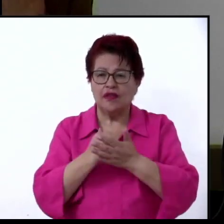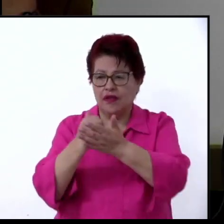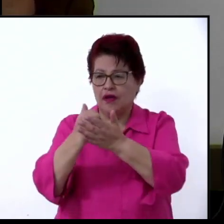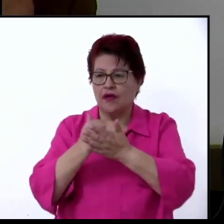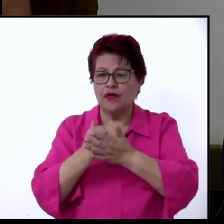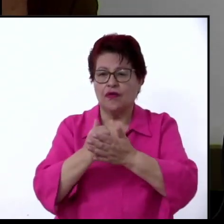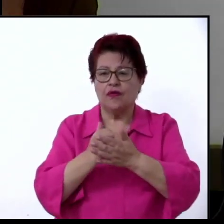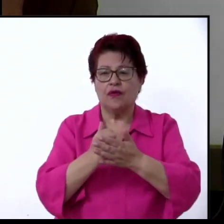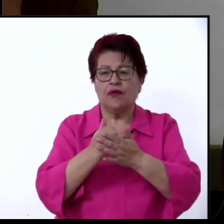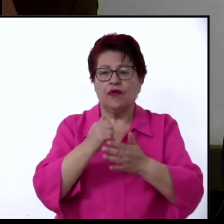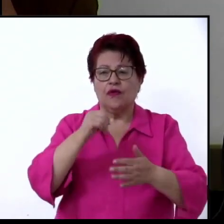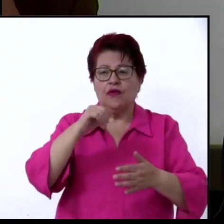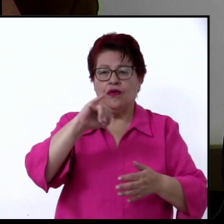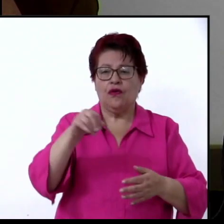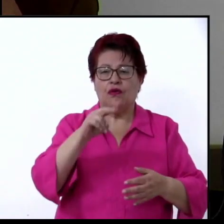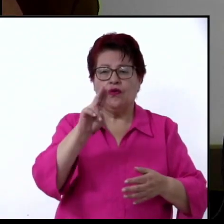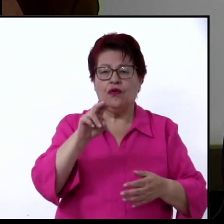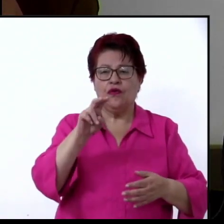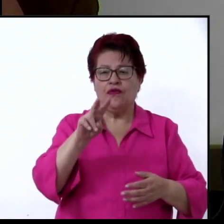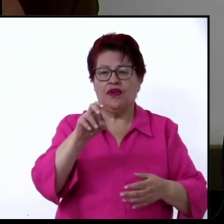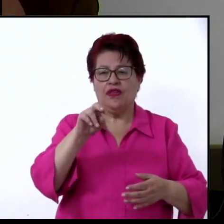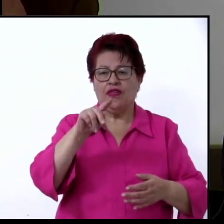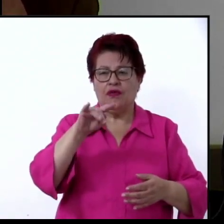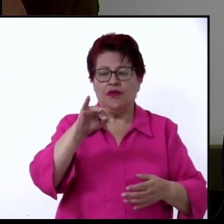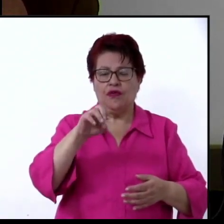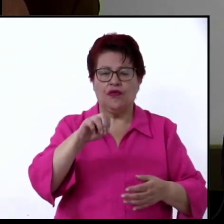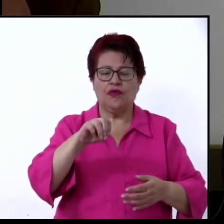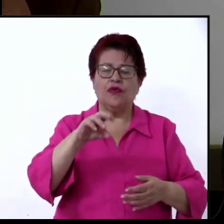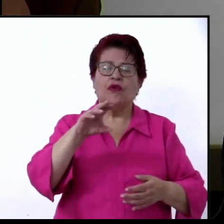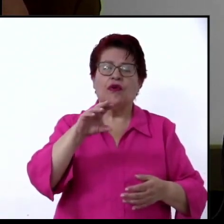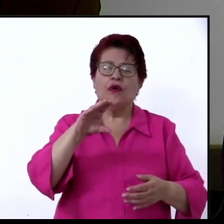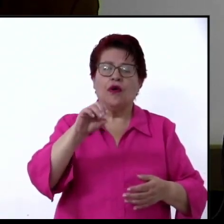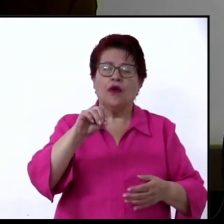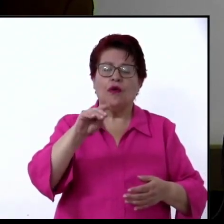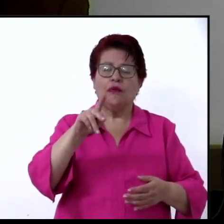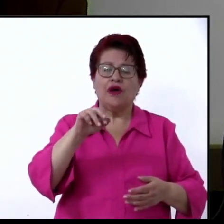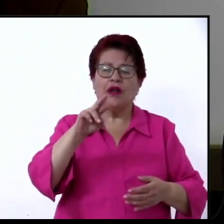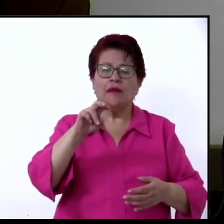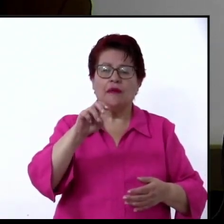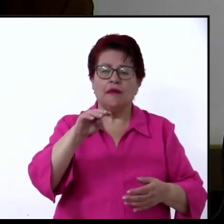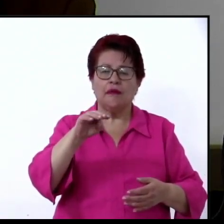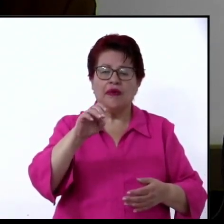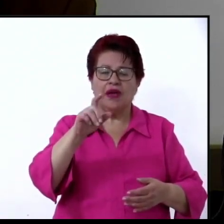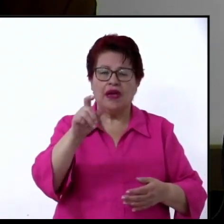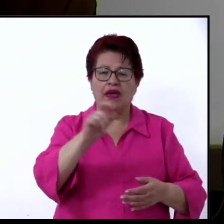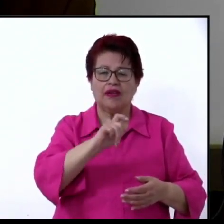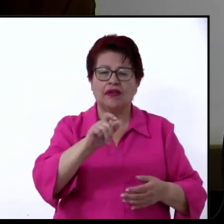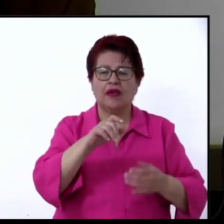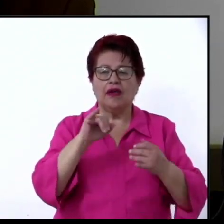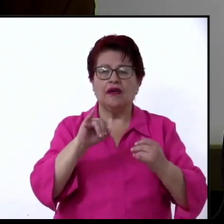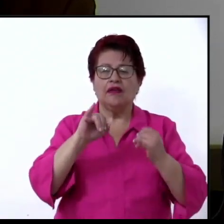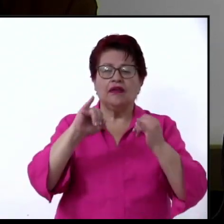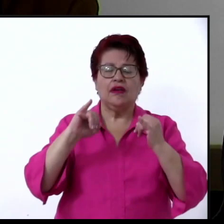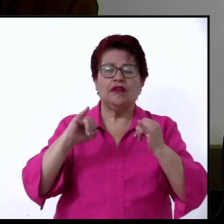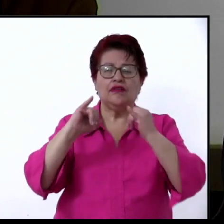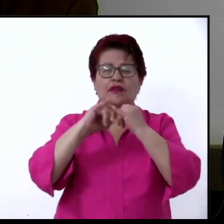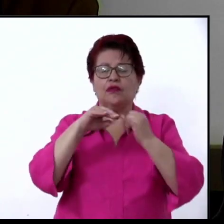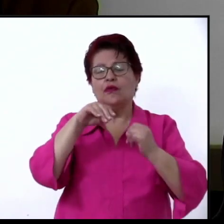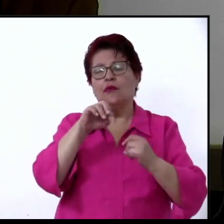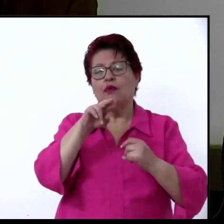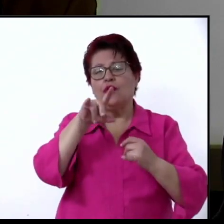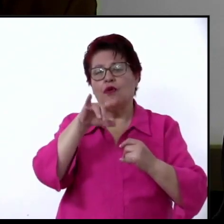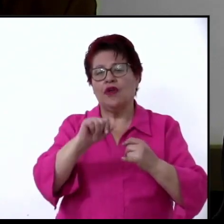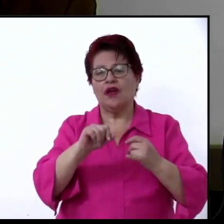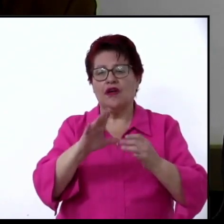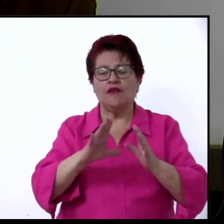con Juventus y también con Coparmex, con Sociedad en Movimiento, con el Instituto Mora y con la